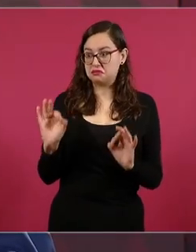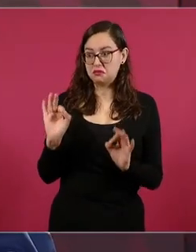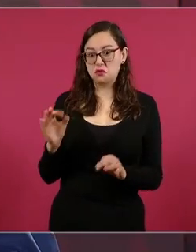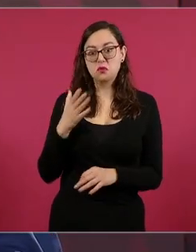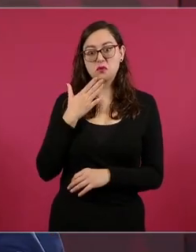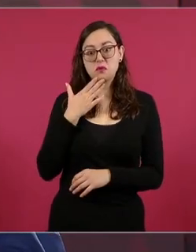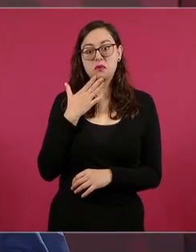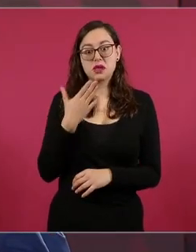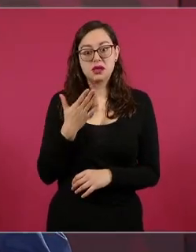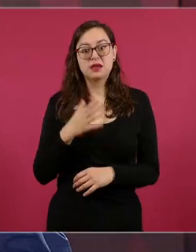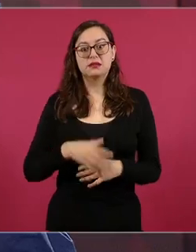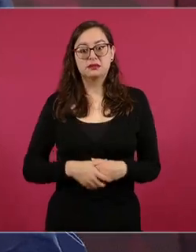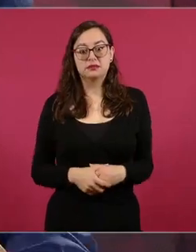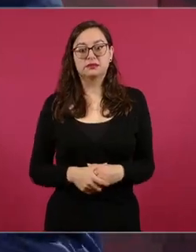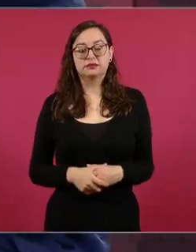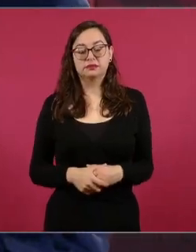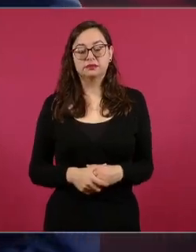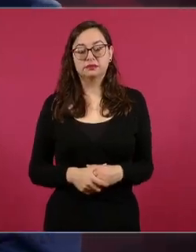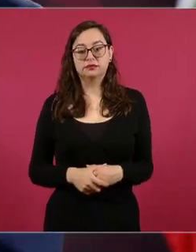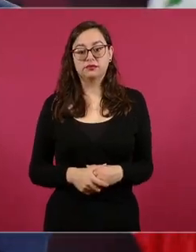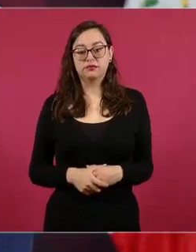porque